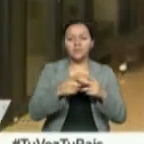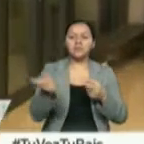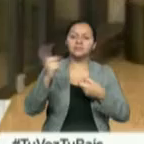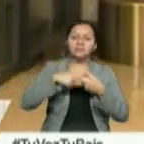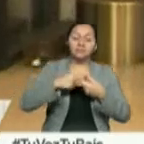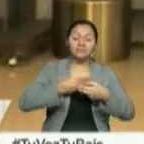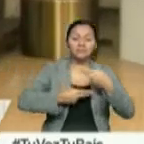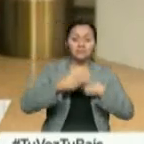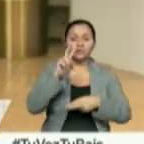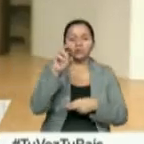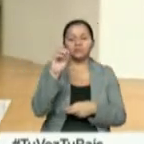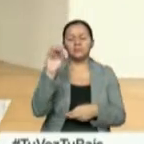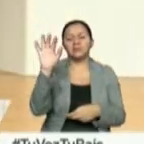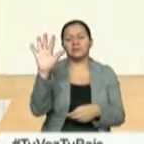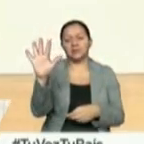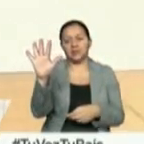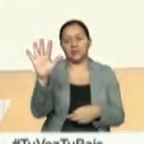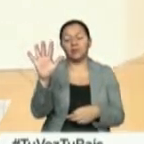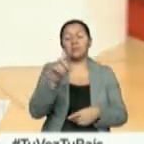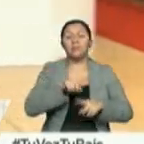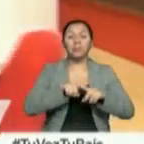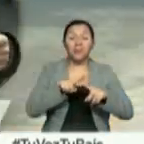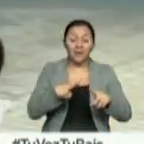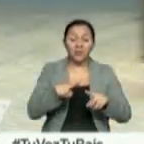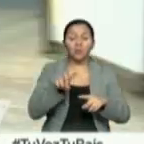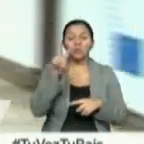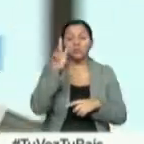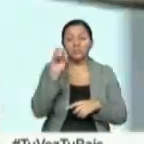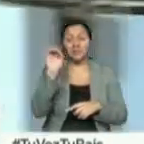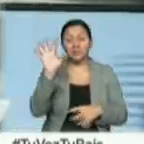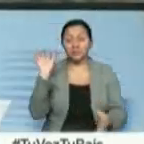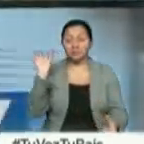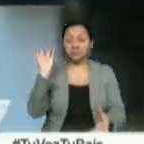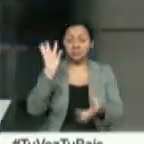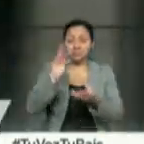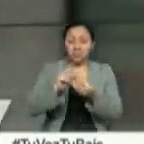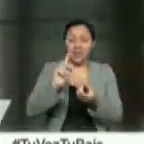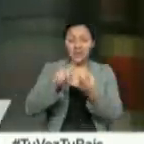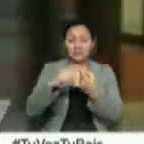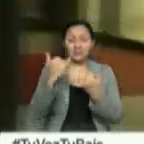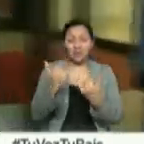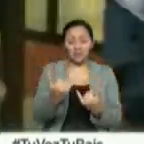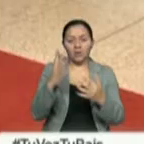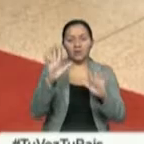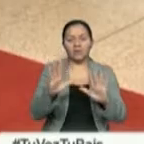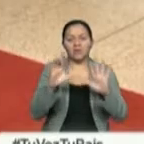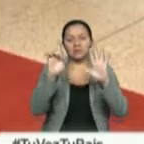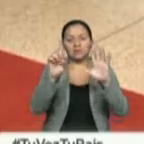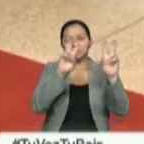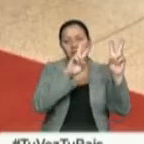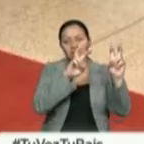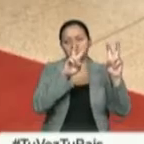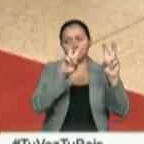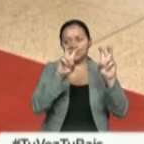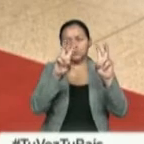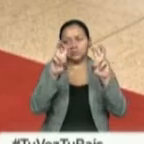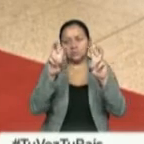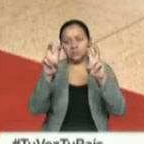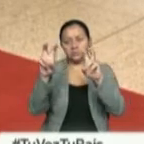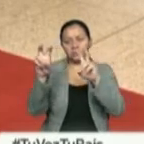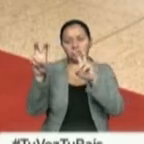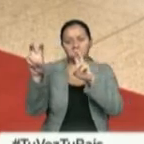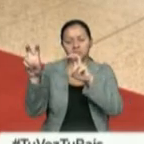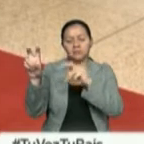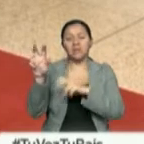su adición al bloque en 2005 pero desde entonces se han abierto 16 capítulos de los 35 previstos y